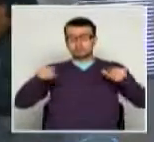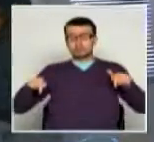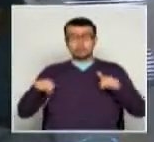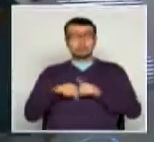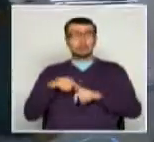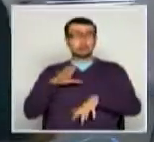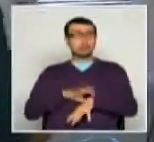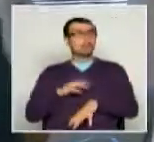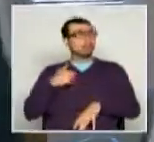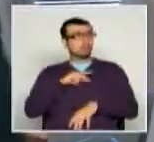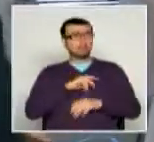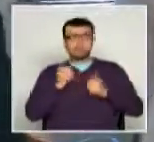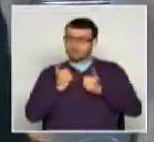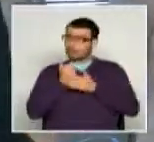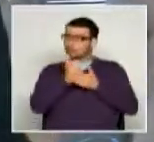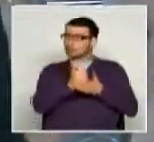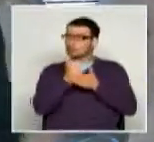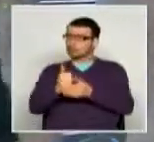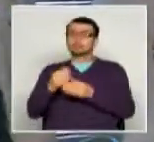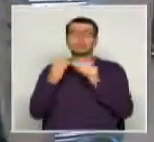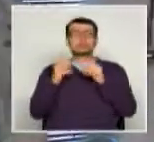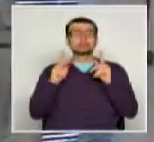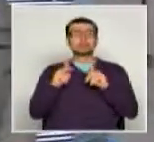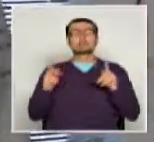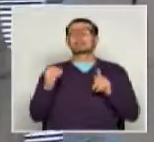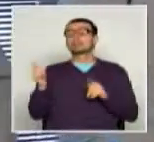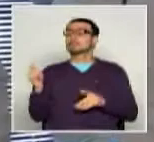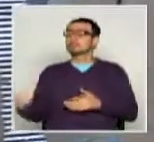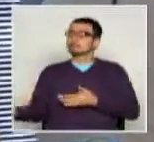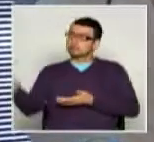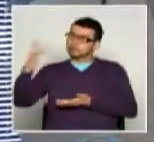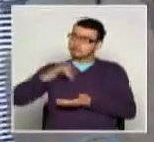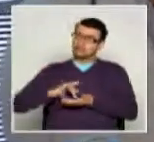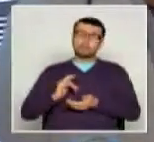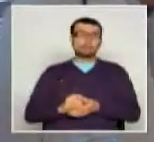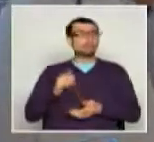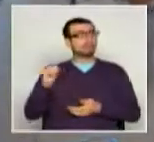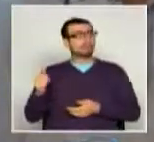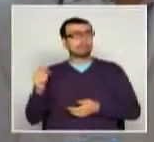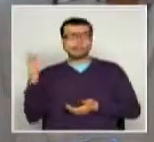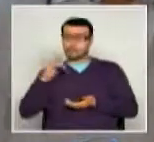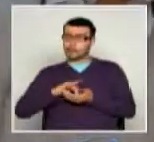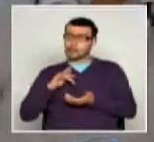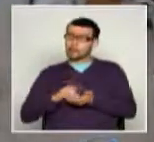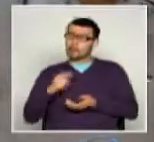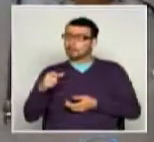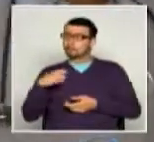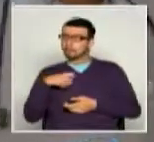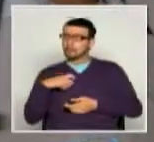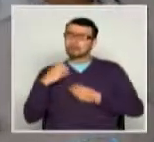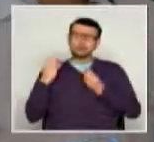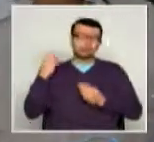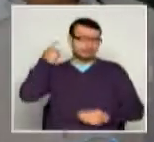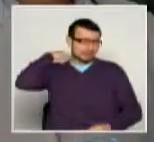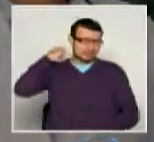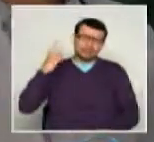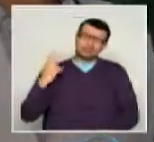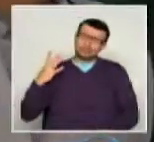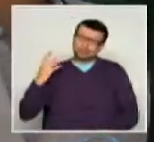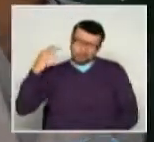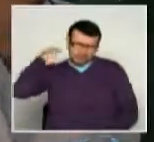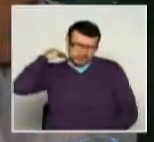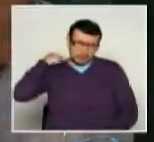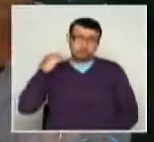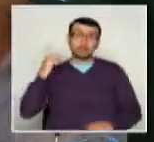oportunidad de acompañar a bastantes pacientes que vienen consultando por bastante dolor lumbar. Hemos tenido pacientes